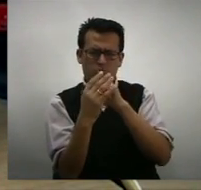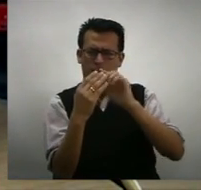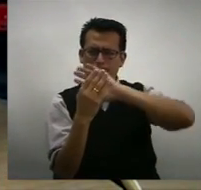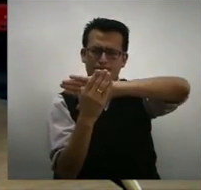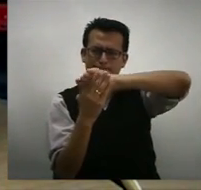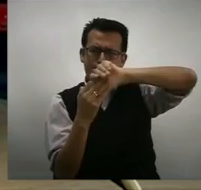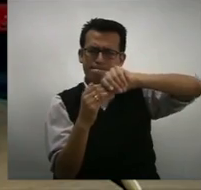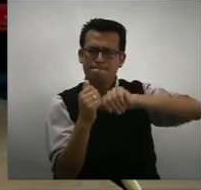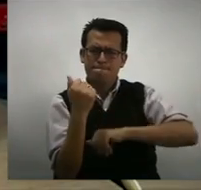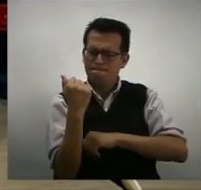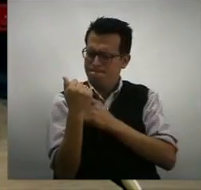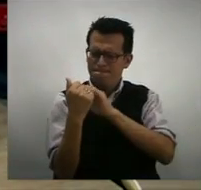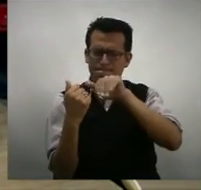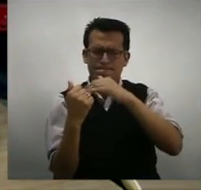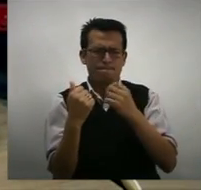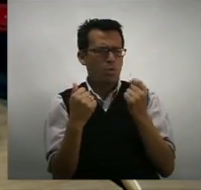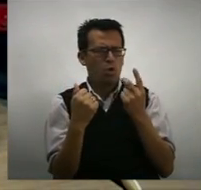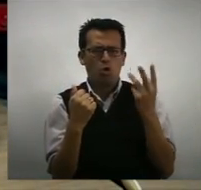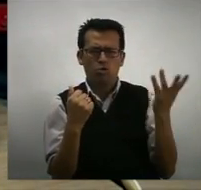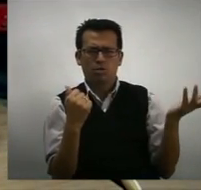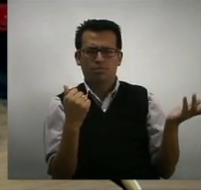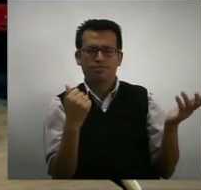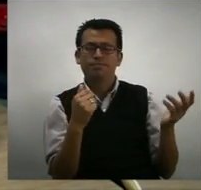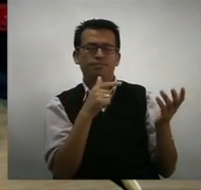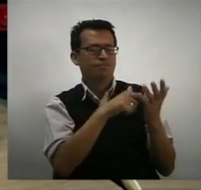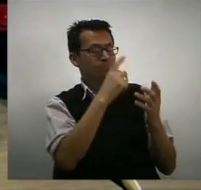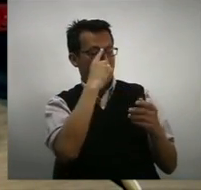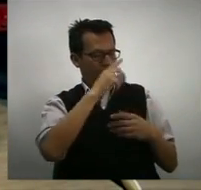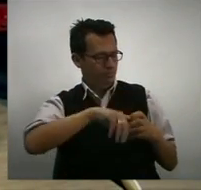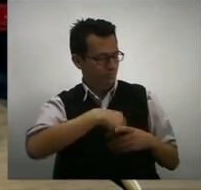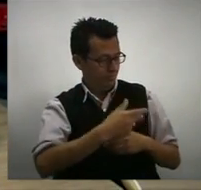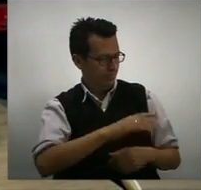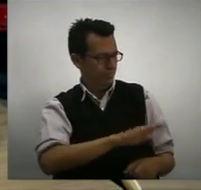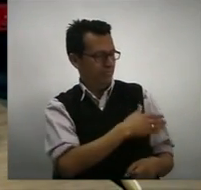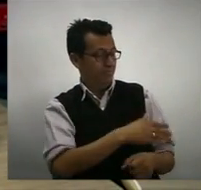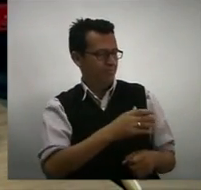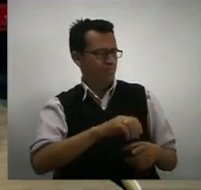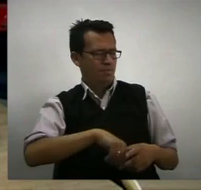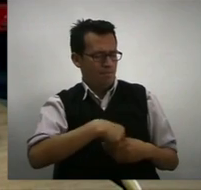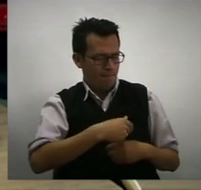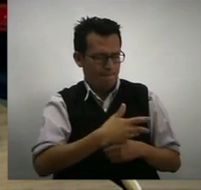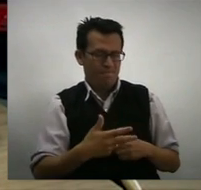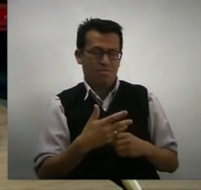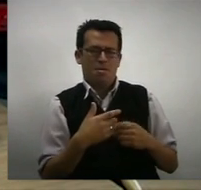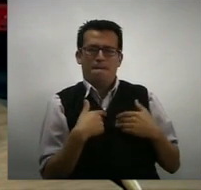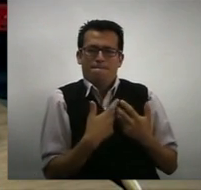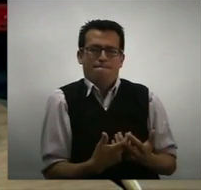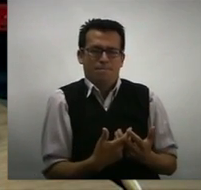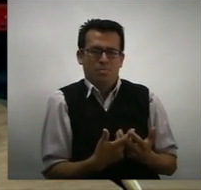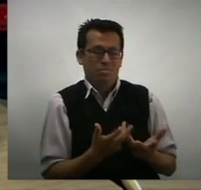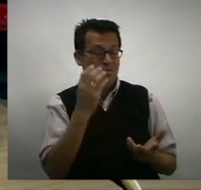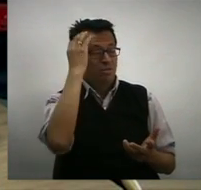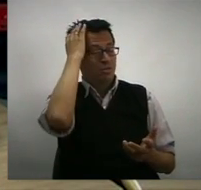contar. Repetí canciones sin siquiera pronunciarlas. Recité poemas sin siquiera conocerlos. Anuncié